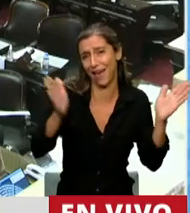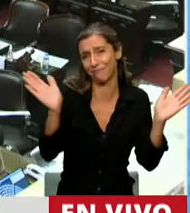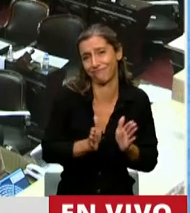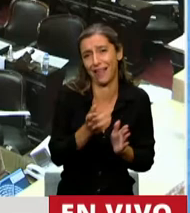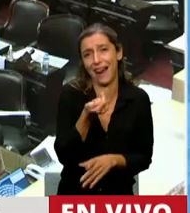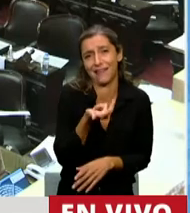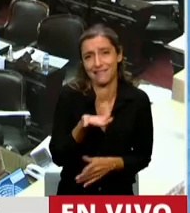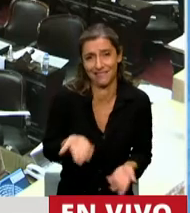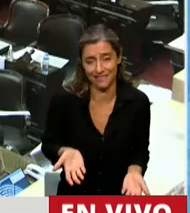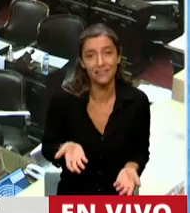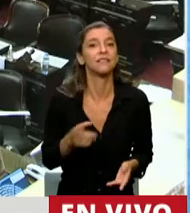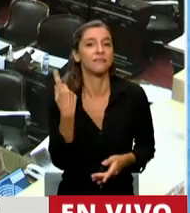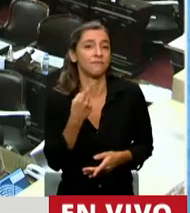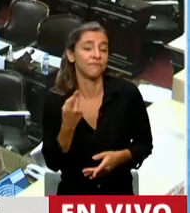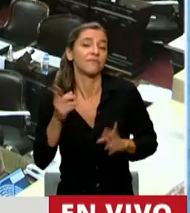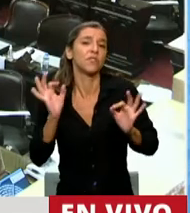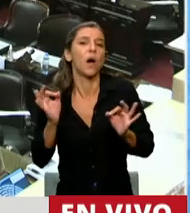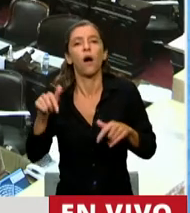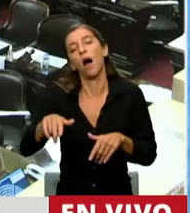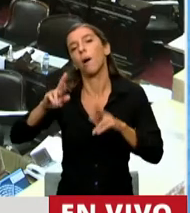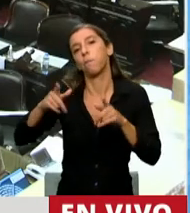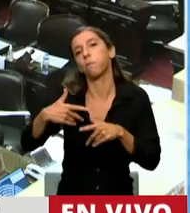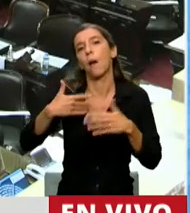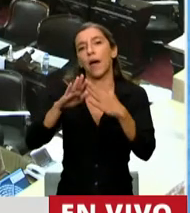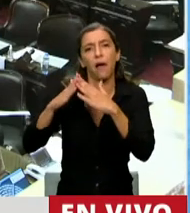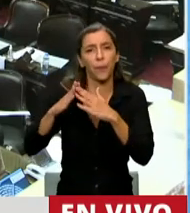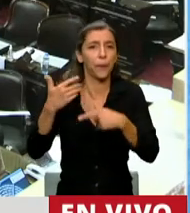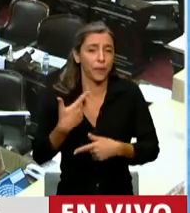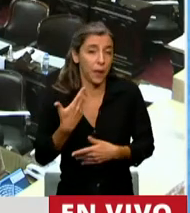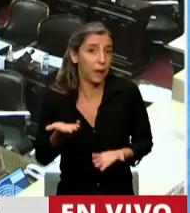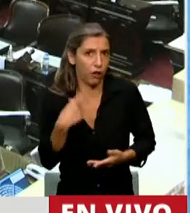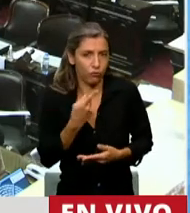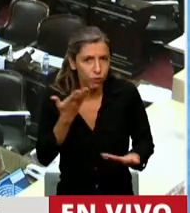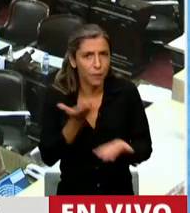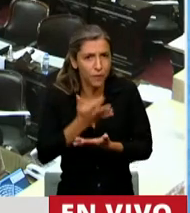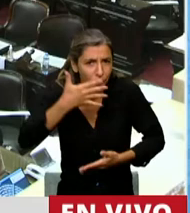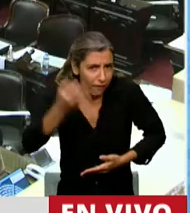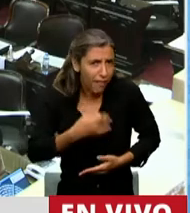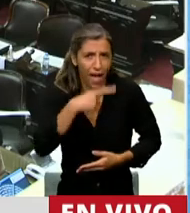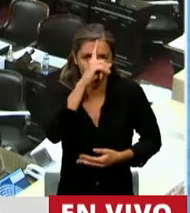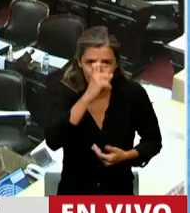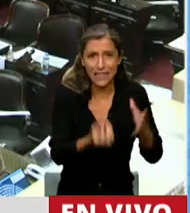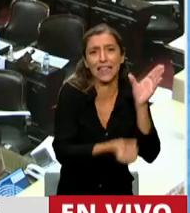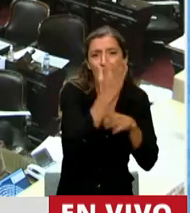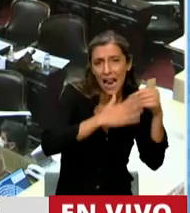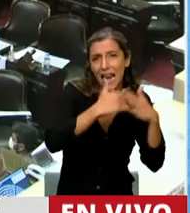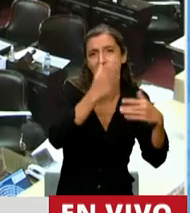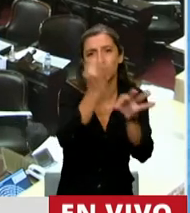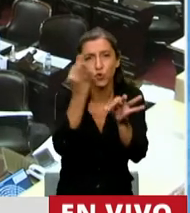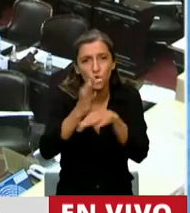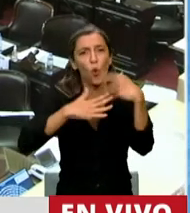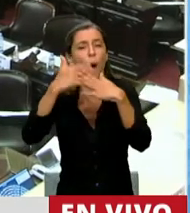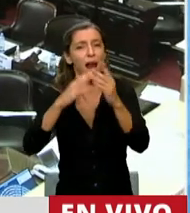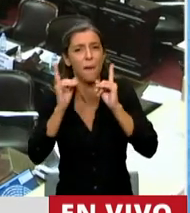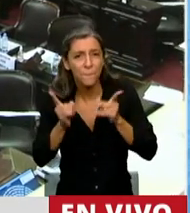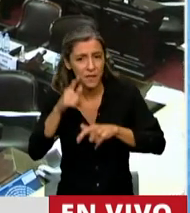alternativa, por un plan de viviendas populares, que se construyan escuelas, que se construyan hospitales, que sean esas obras controladas por los